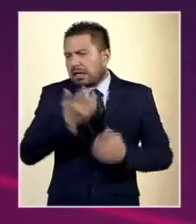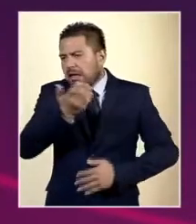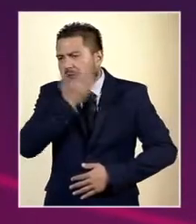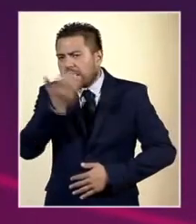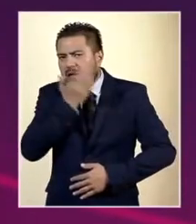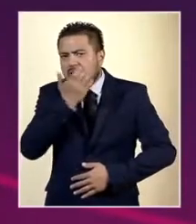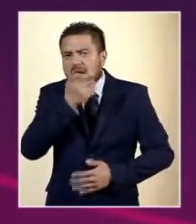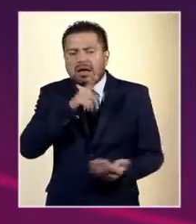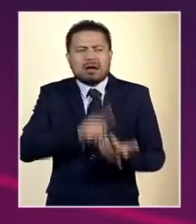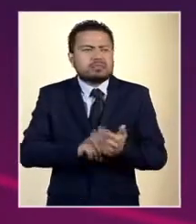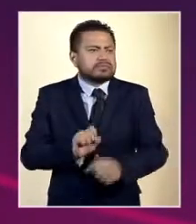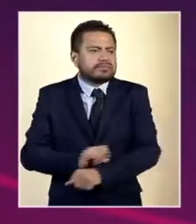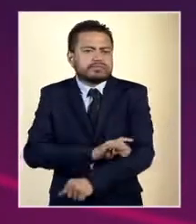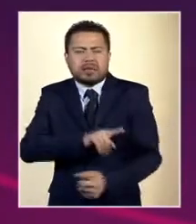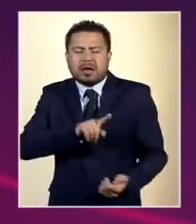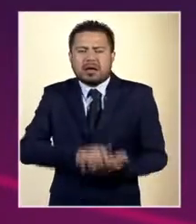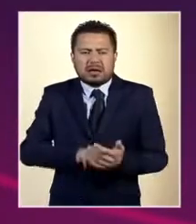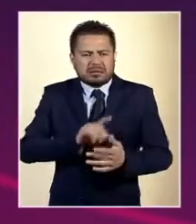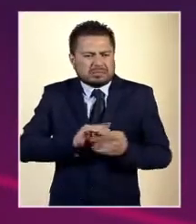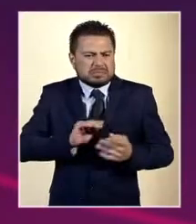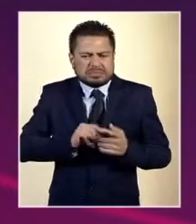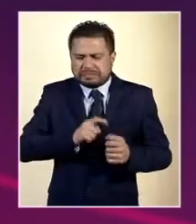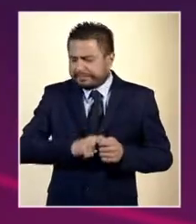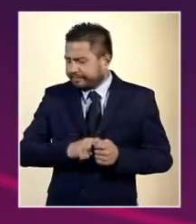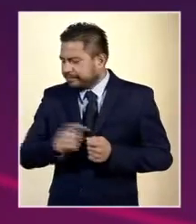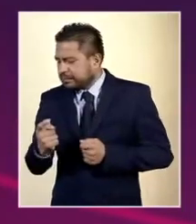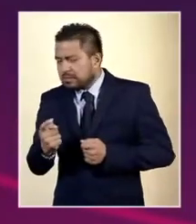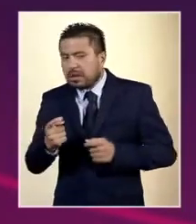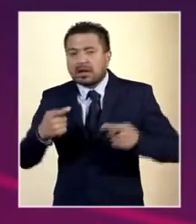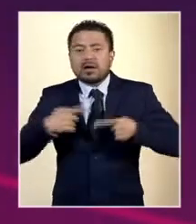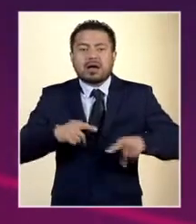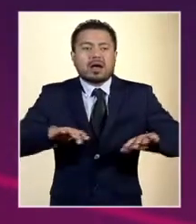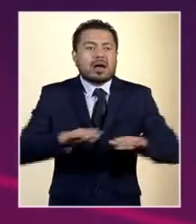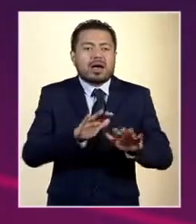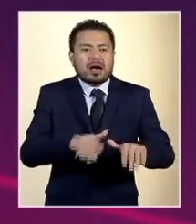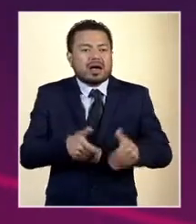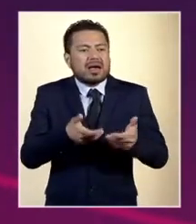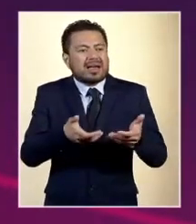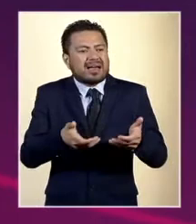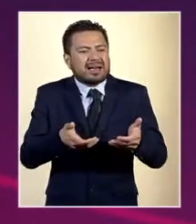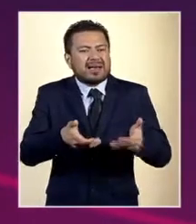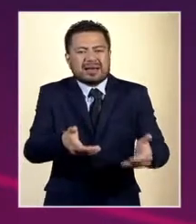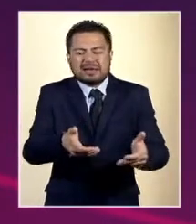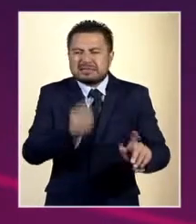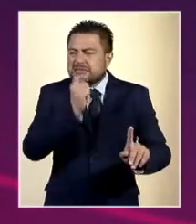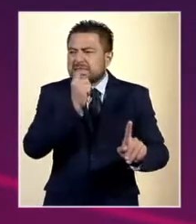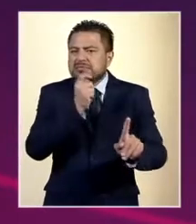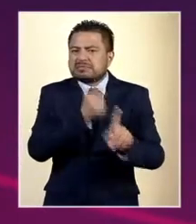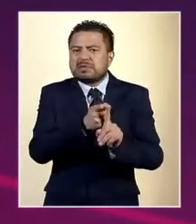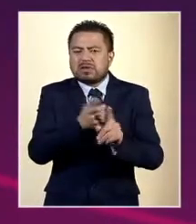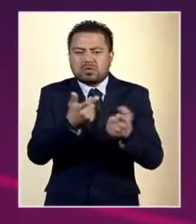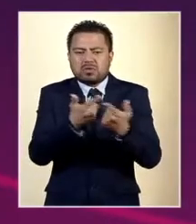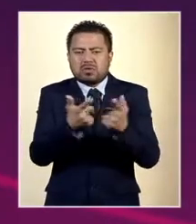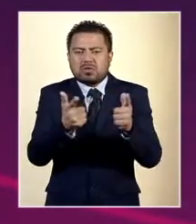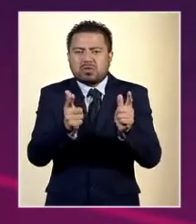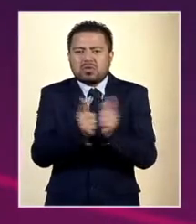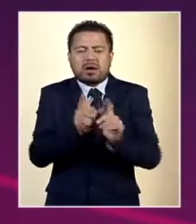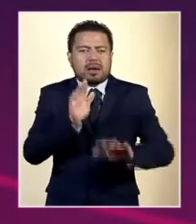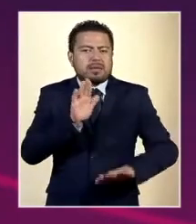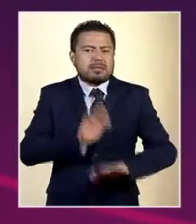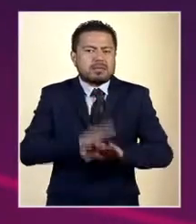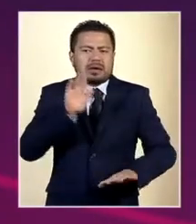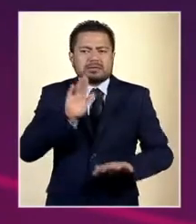tradicionalmente invisibilizadas, tradicionalmente excluidas. Y las poblaciones callejeras son uno de los grupos